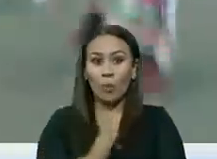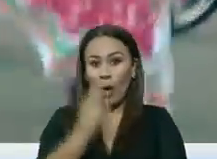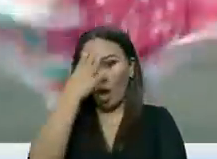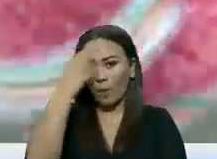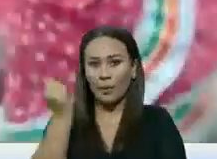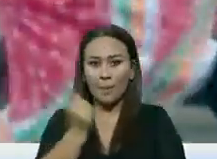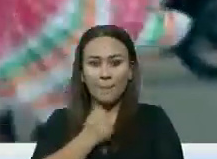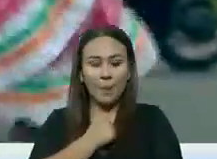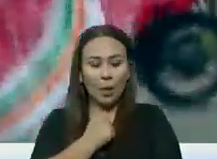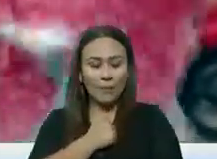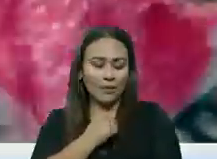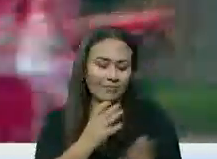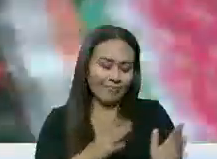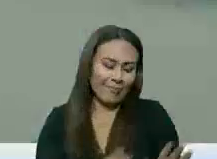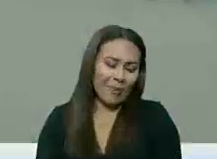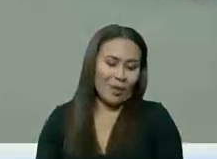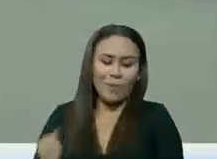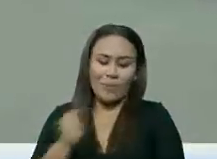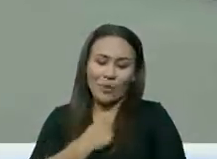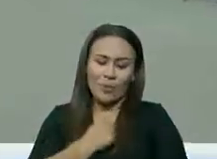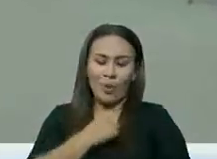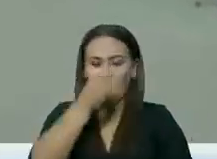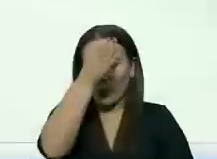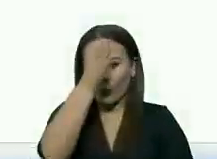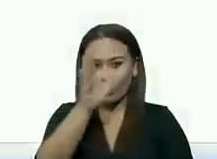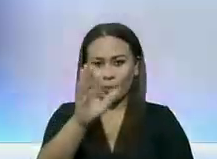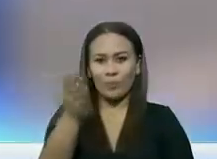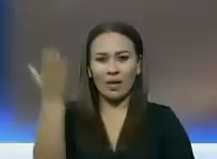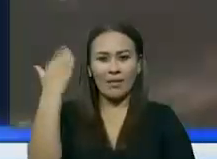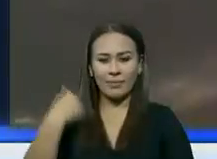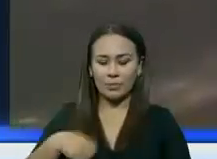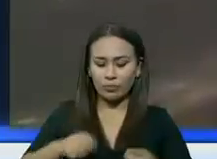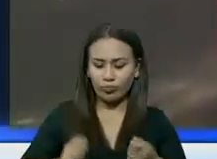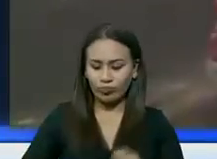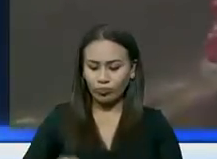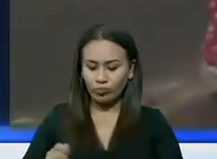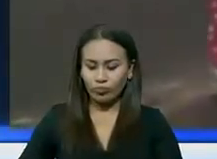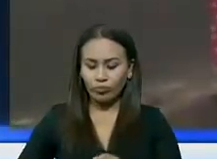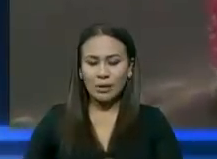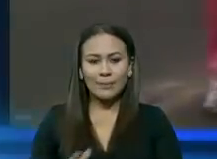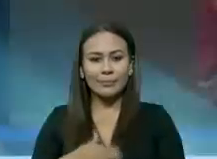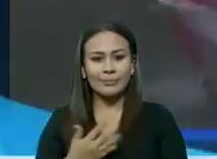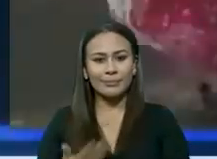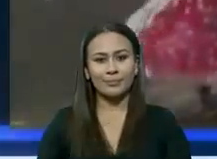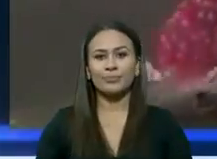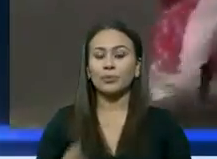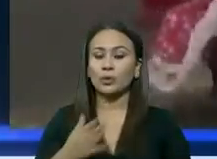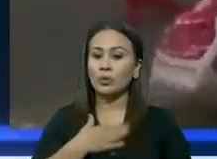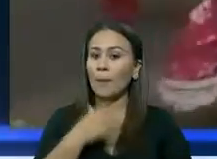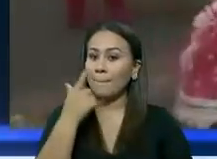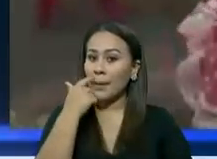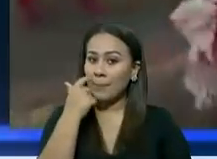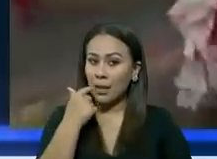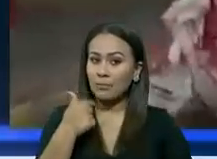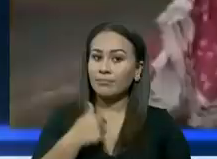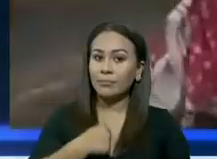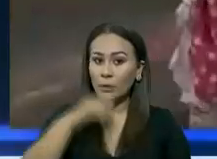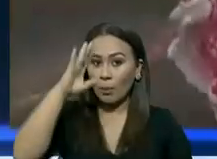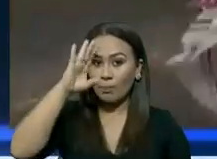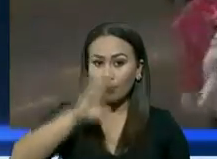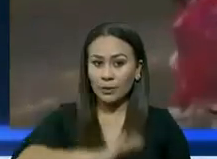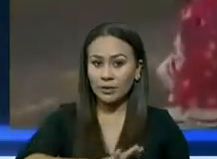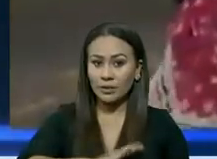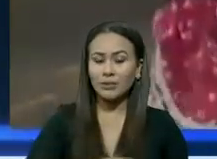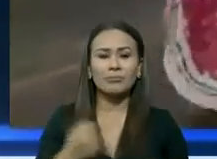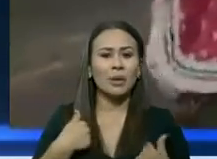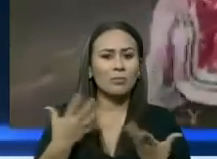que representan a través de danzas al ritmo de marimba. Además de ser policías, padres de familia, dejamos todo y